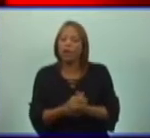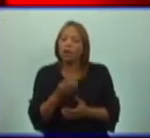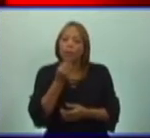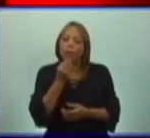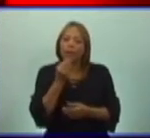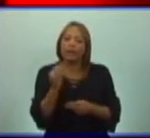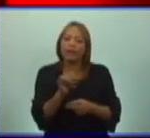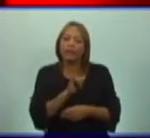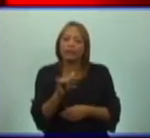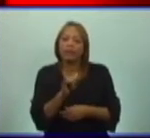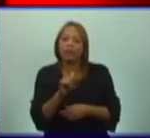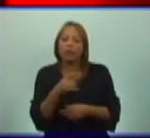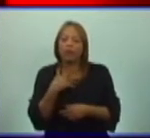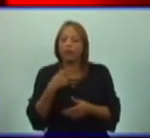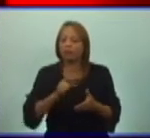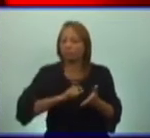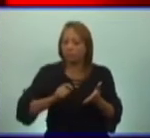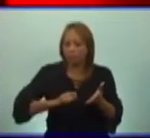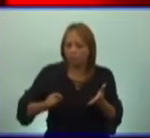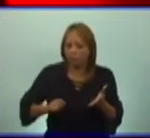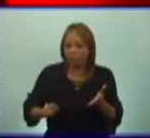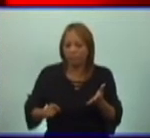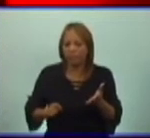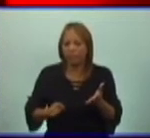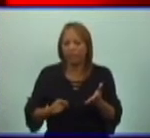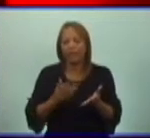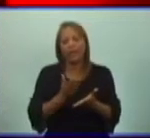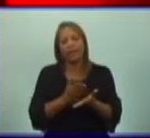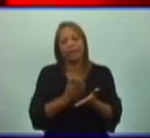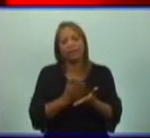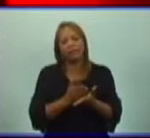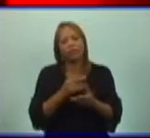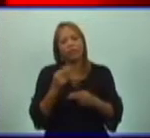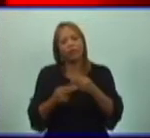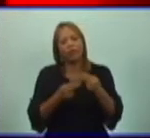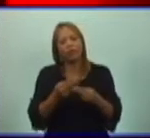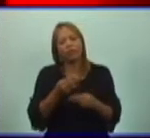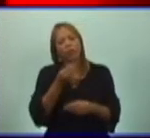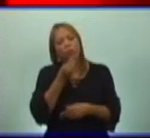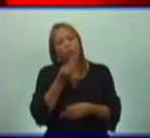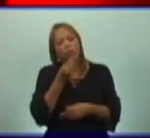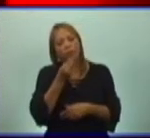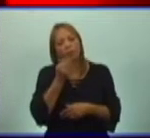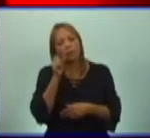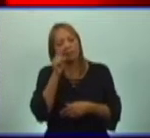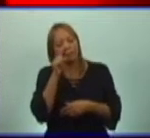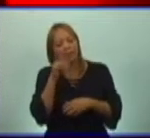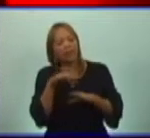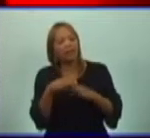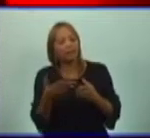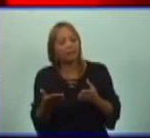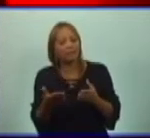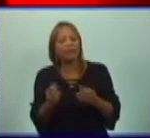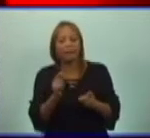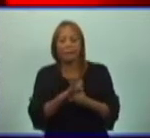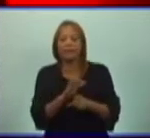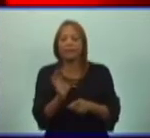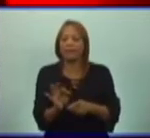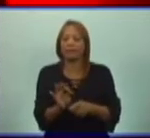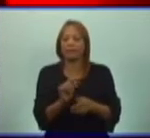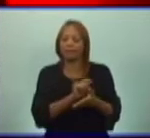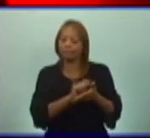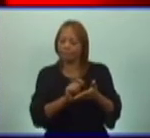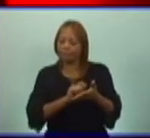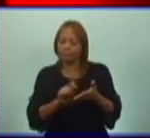referirse cuando están redactando. Del estudio realizado podemos concluir, buscan la idea